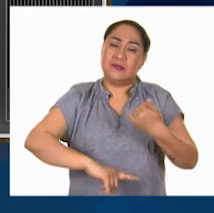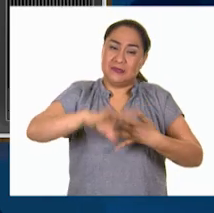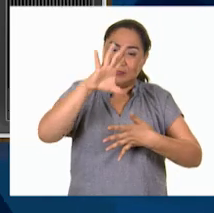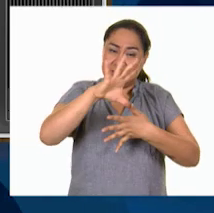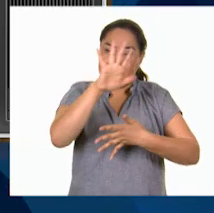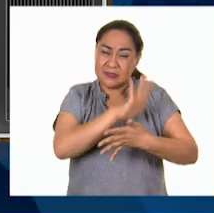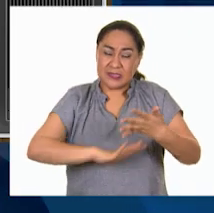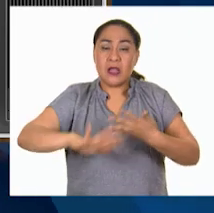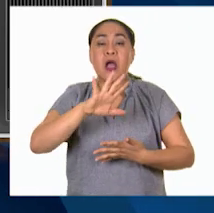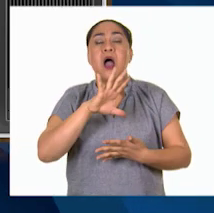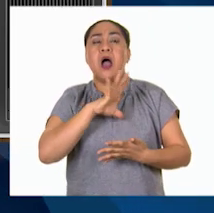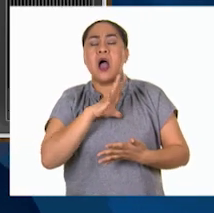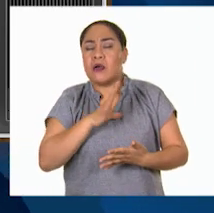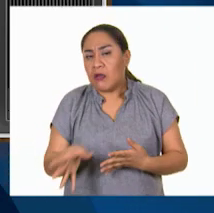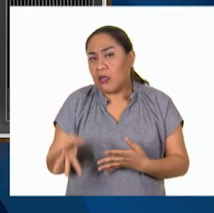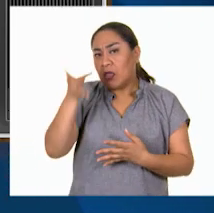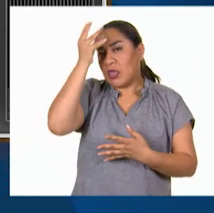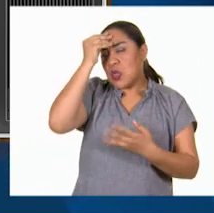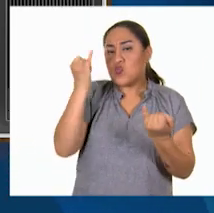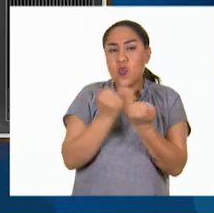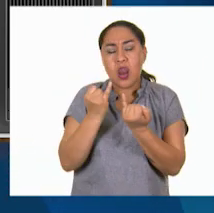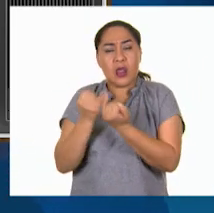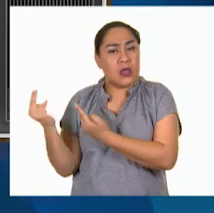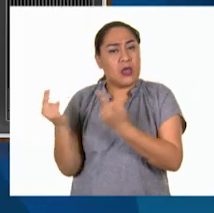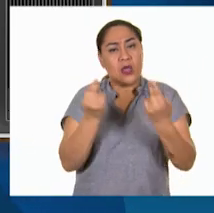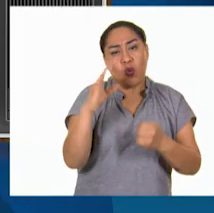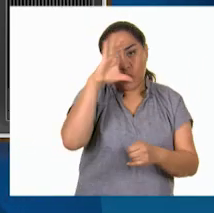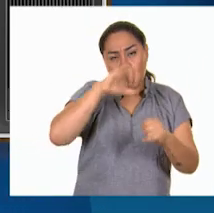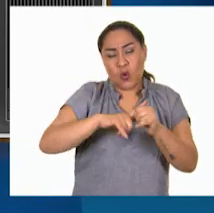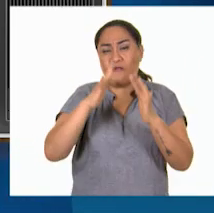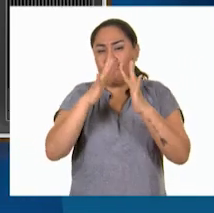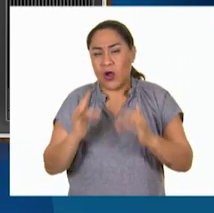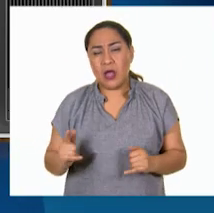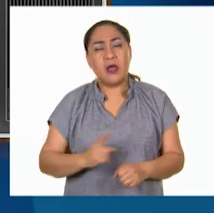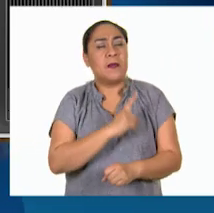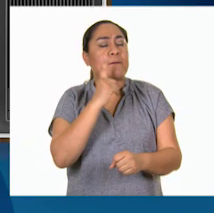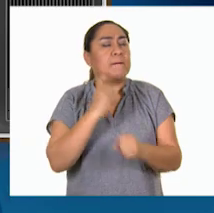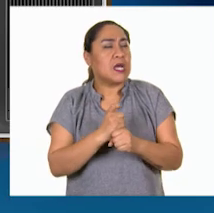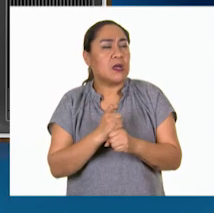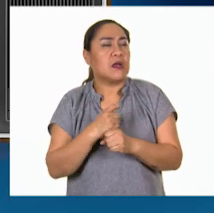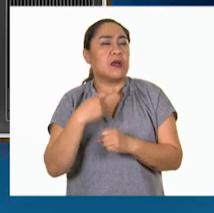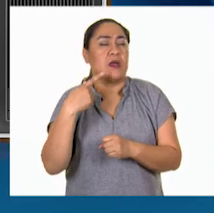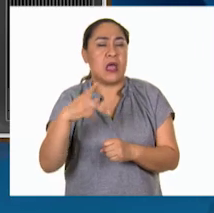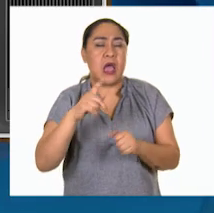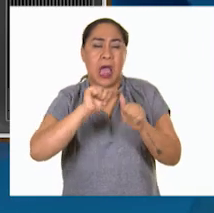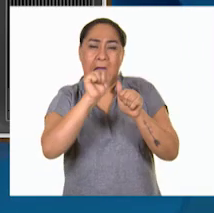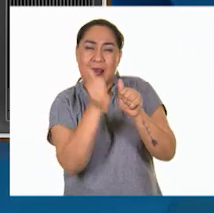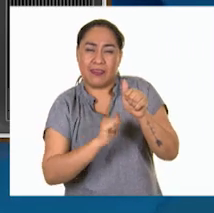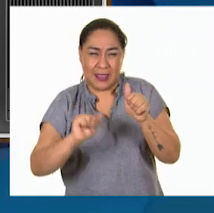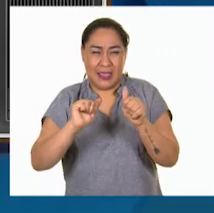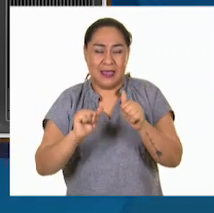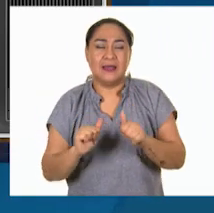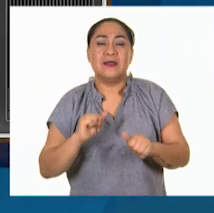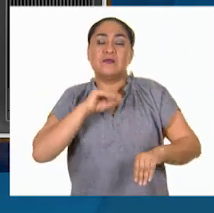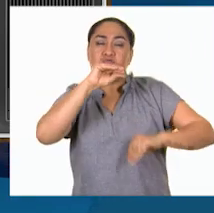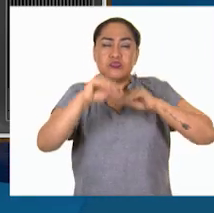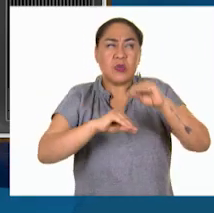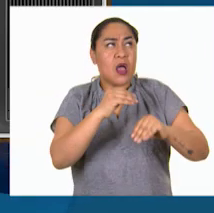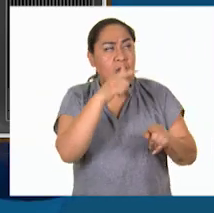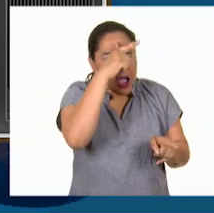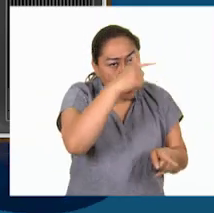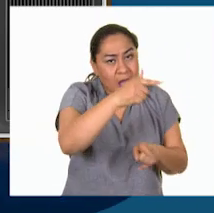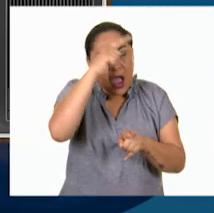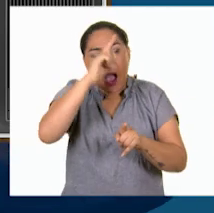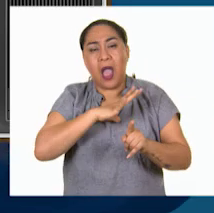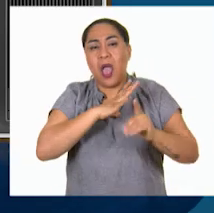una profunda influencia de la cultura francesa, principalmente el Art Nouveau, que puede apreciarse en la mayoría de los edificios